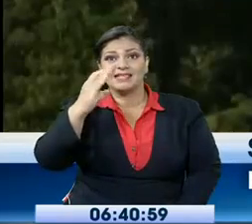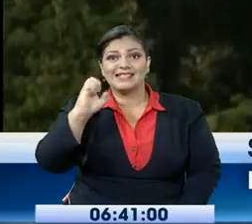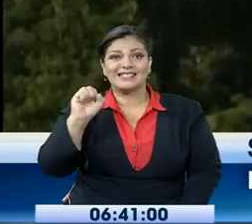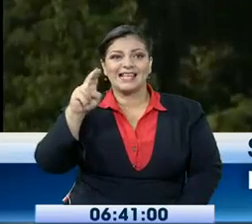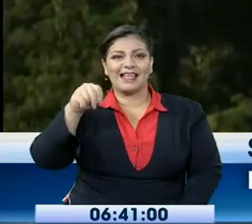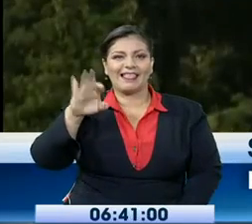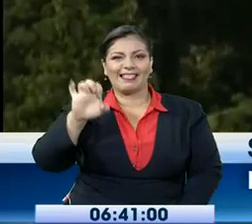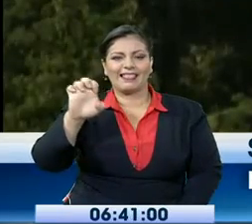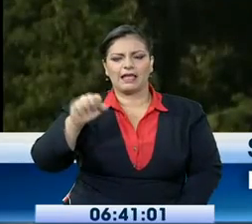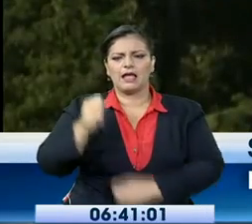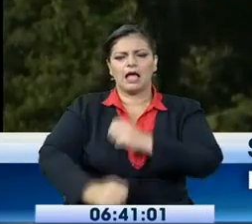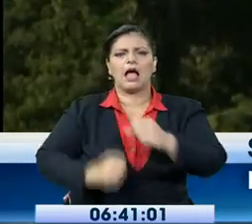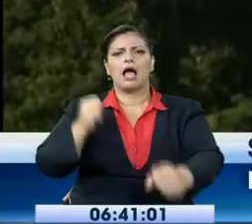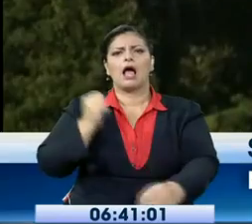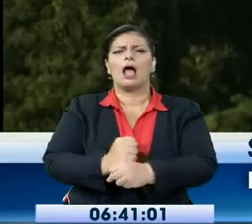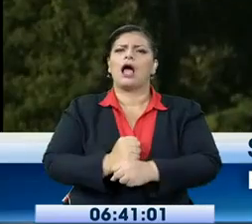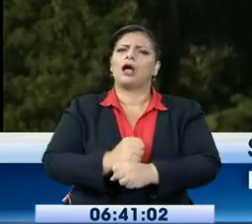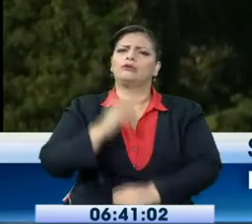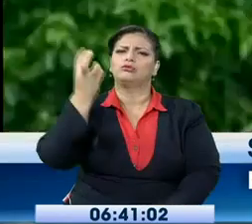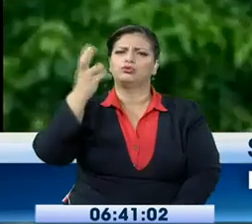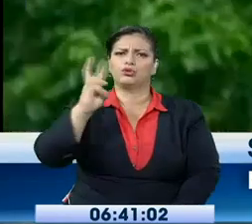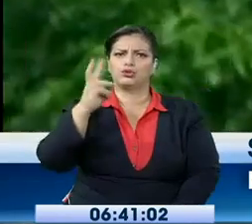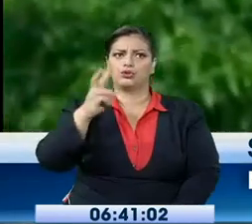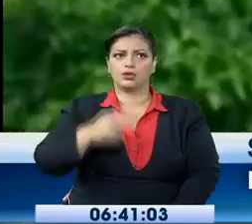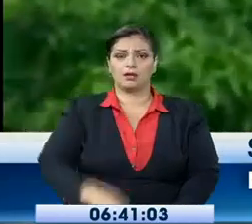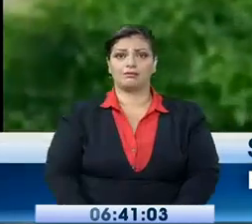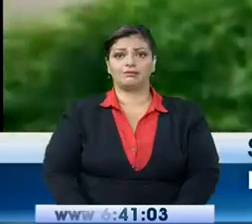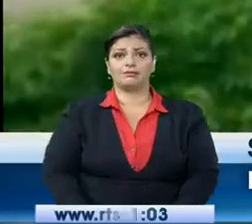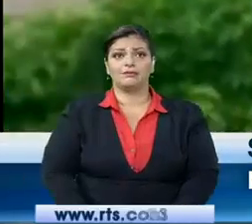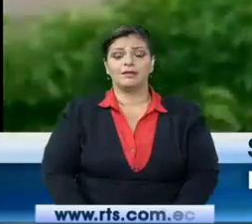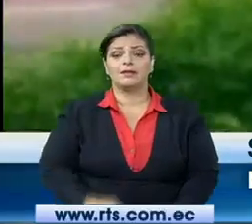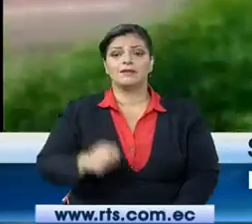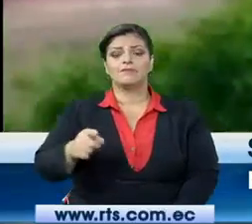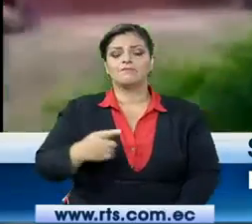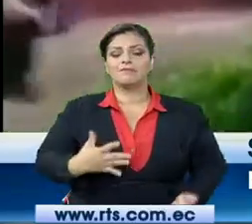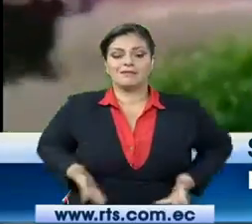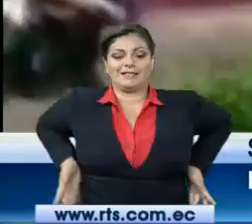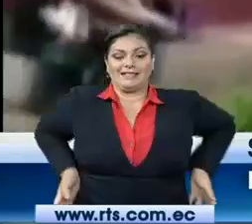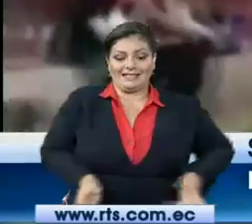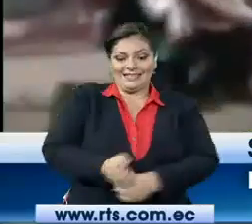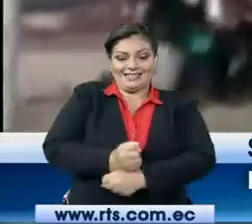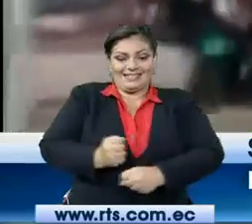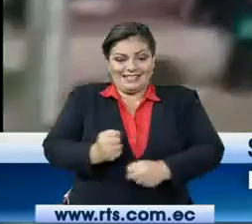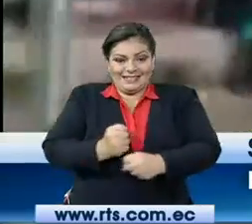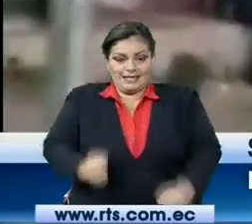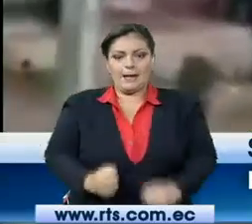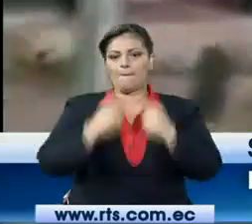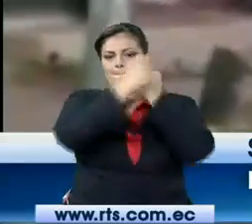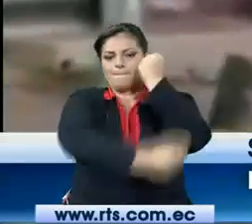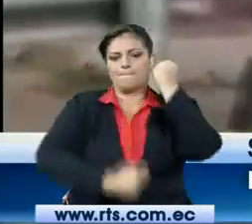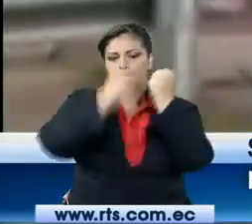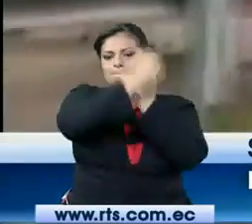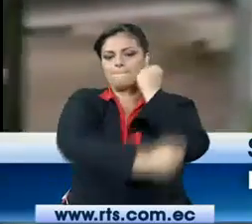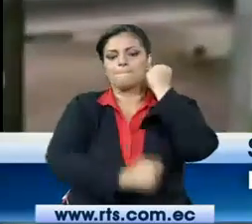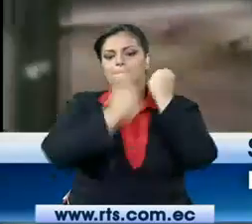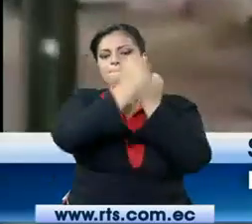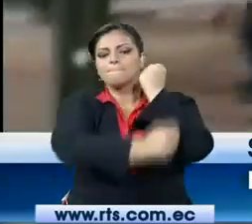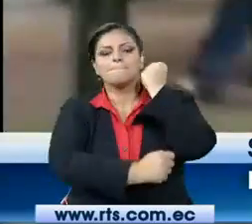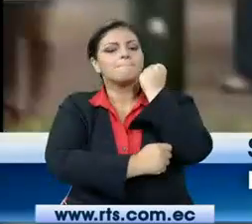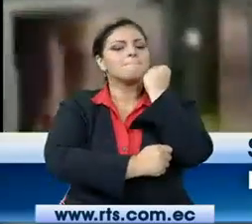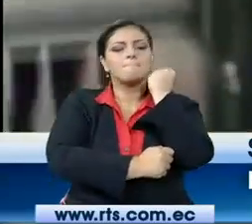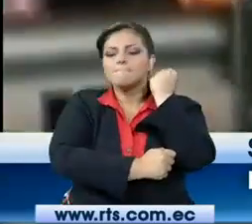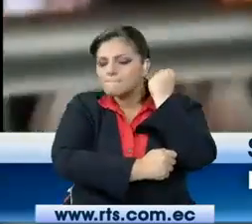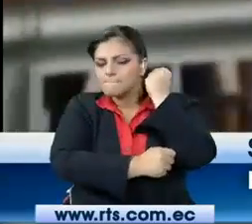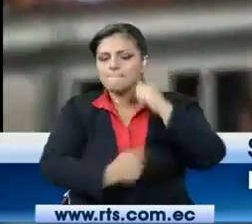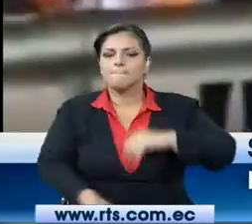cuando practicaba un salto de puente. El trágico hecho llevó a una reunión urgente de las autoridades de ese cantón, que